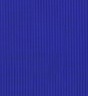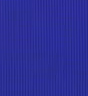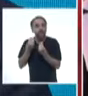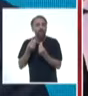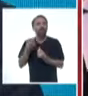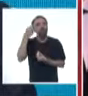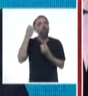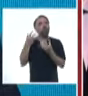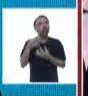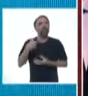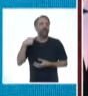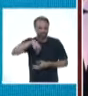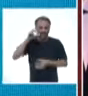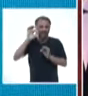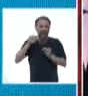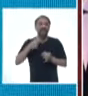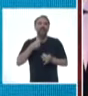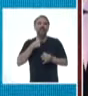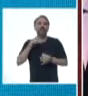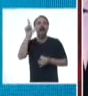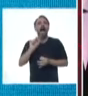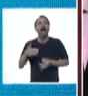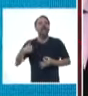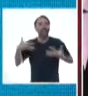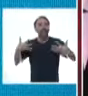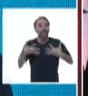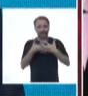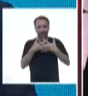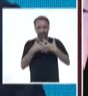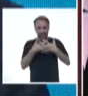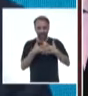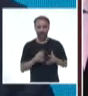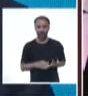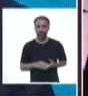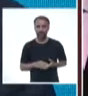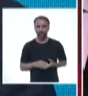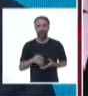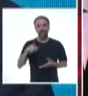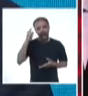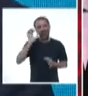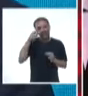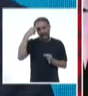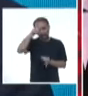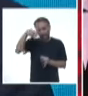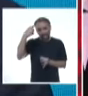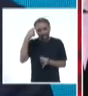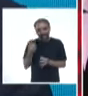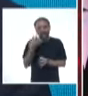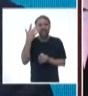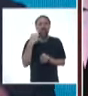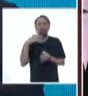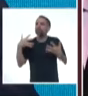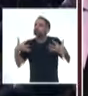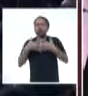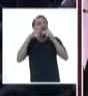estabiliza eh económicamente un país lo hace funcionar hay trabajo hay salario hay